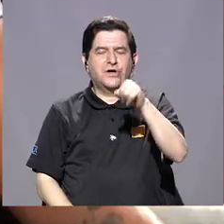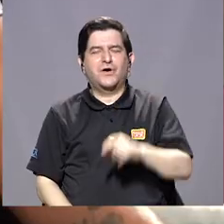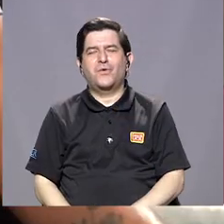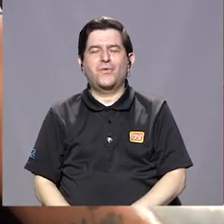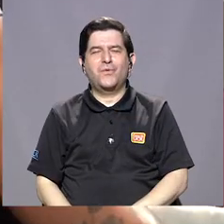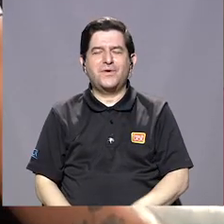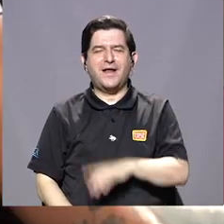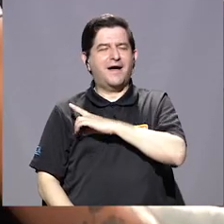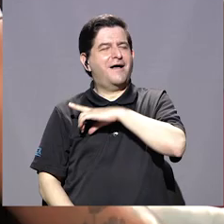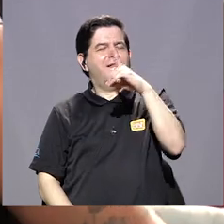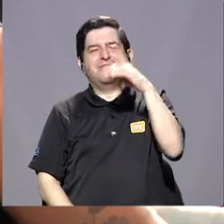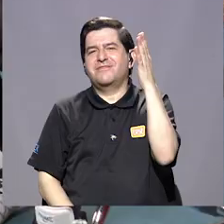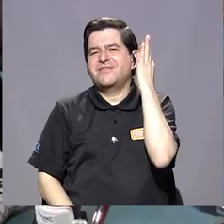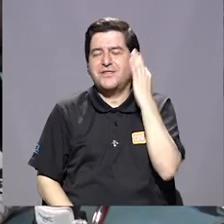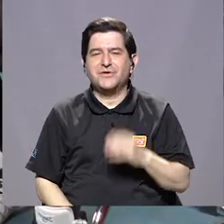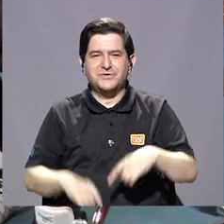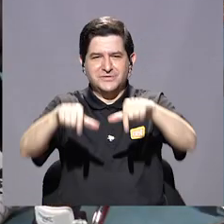ring.